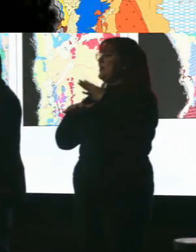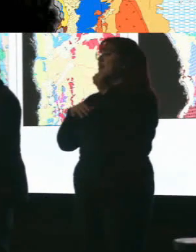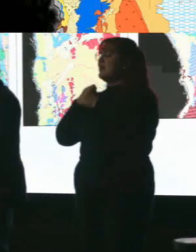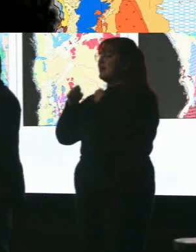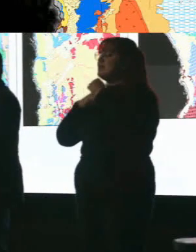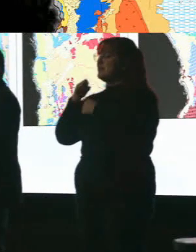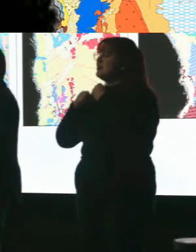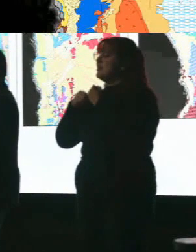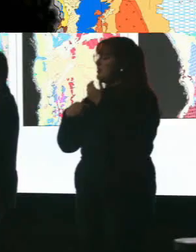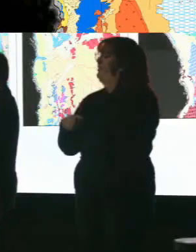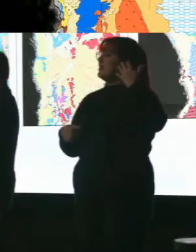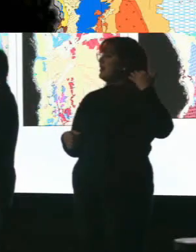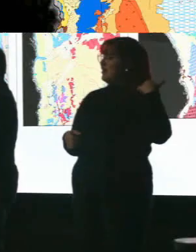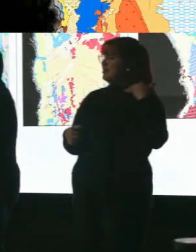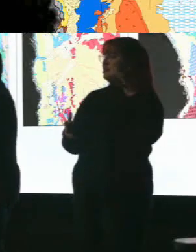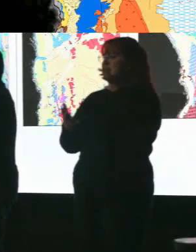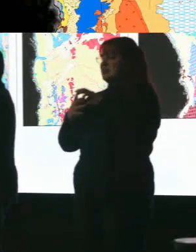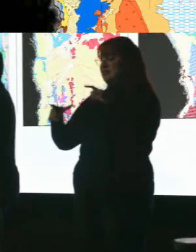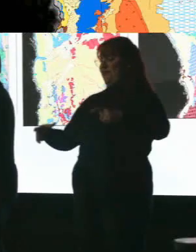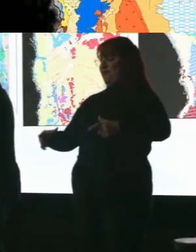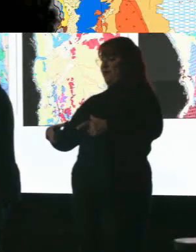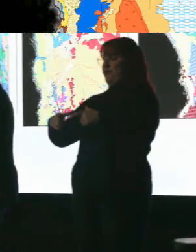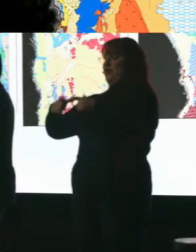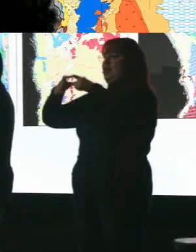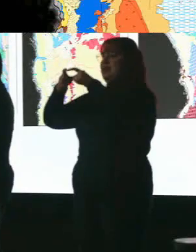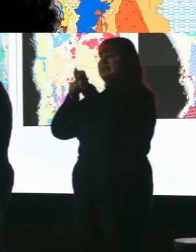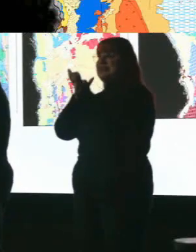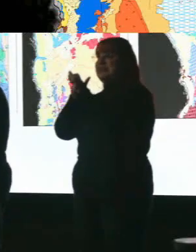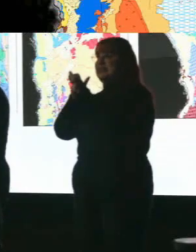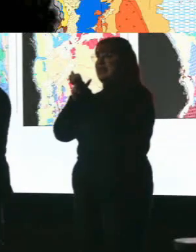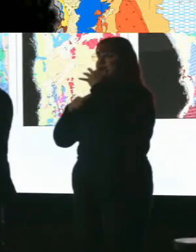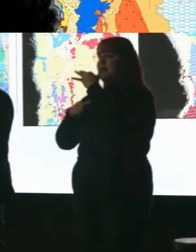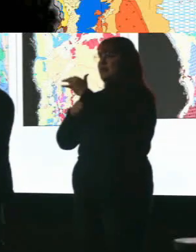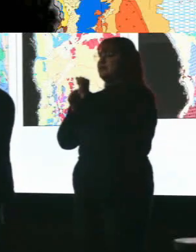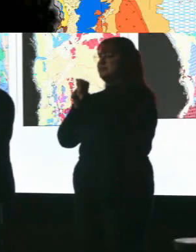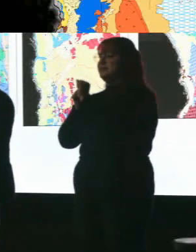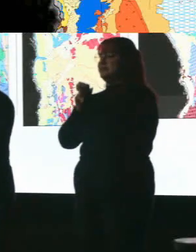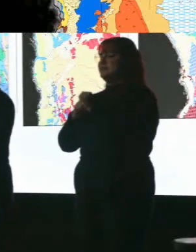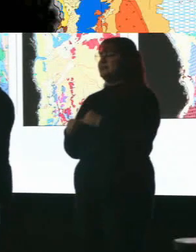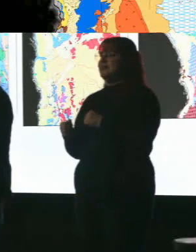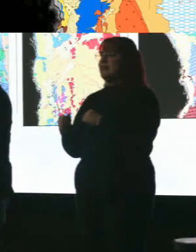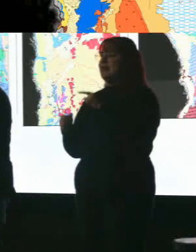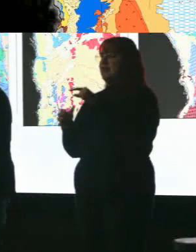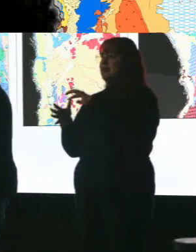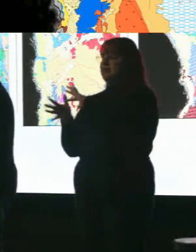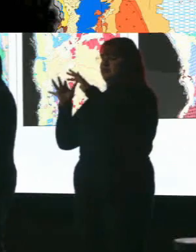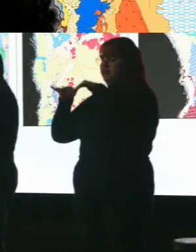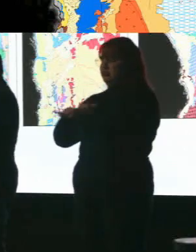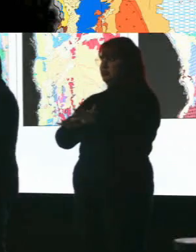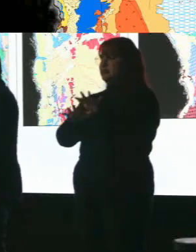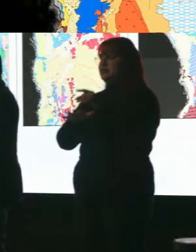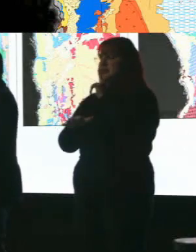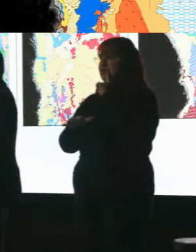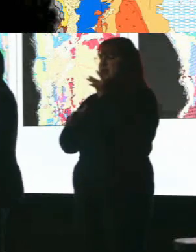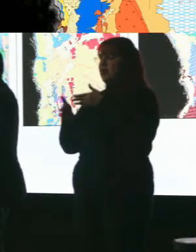en donde teníamos los volcanes cercanos a la costa, con un ambiente extensional hacia el Trasarco o la cuenca marginal,